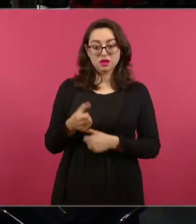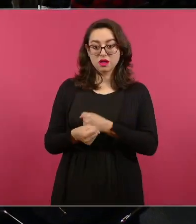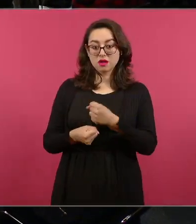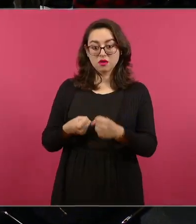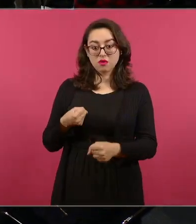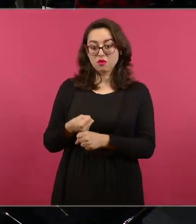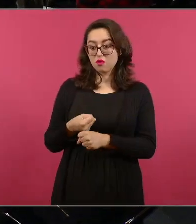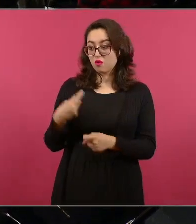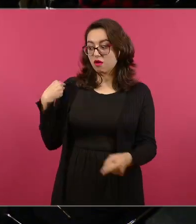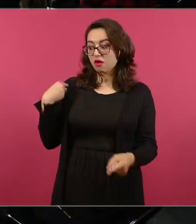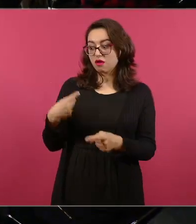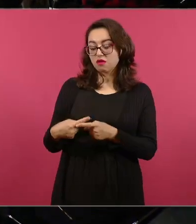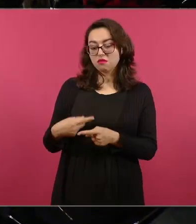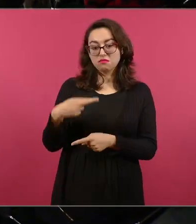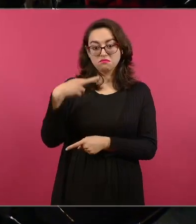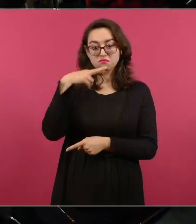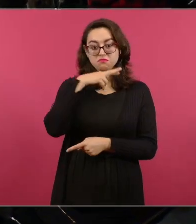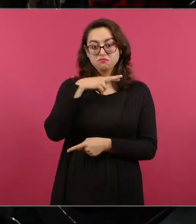23 estados.